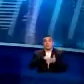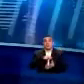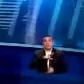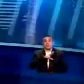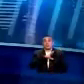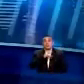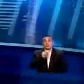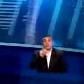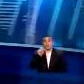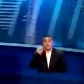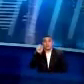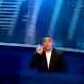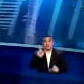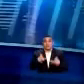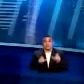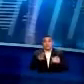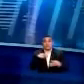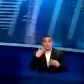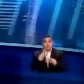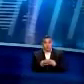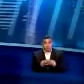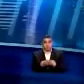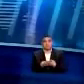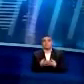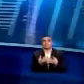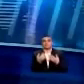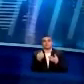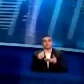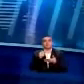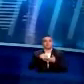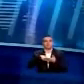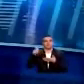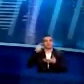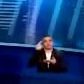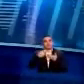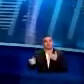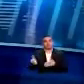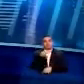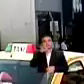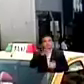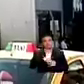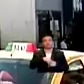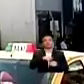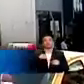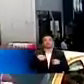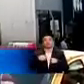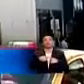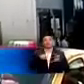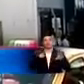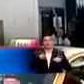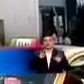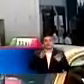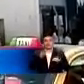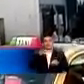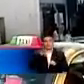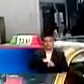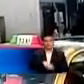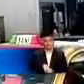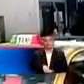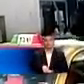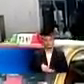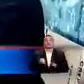Tema, 8.300 personas privadas de libertad están habilitadas para sufragar en los próximos comicios el 7 de febrero.